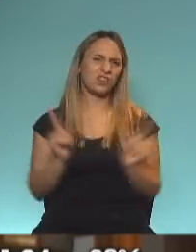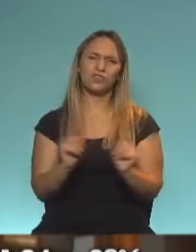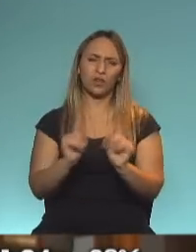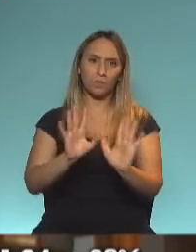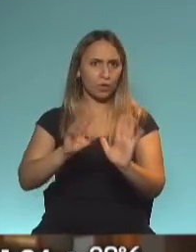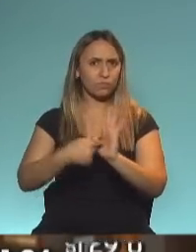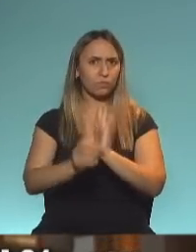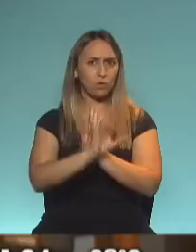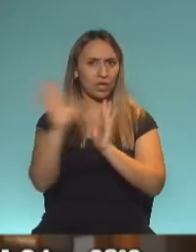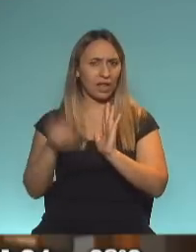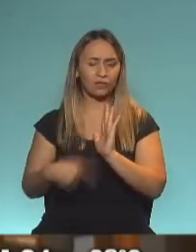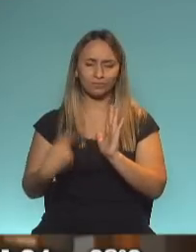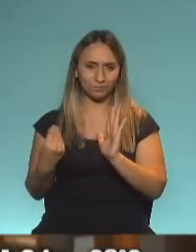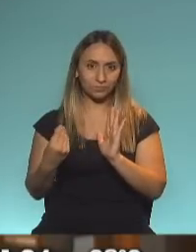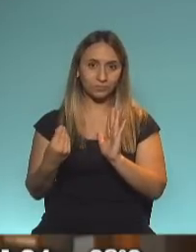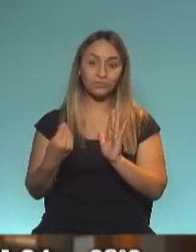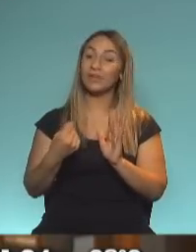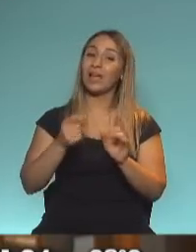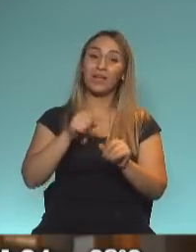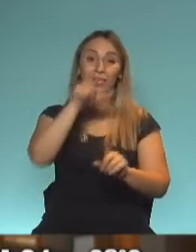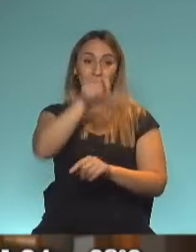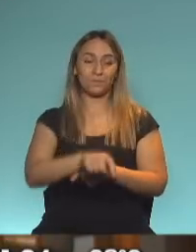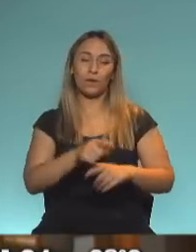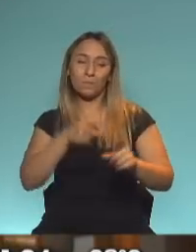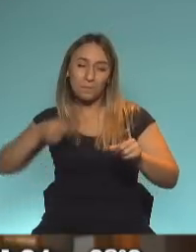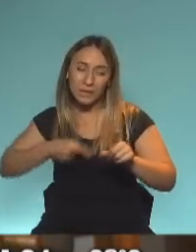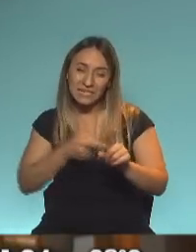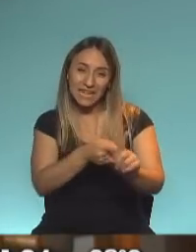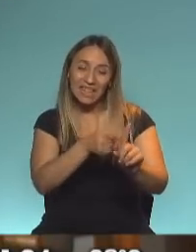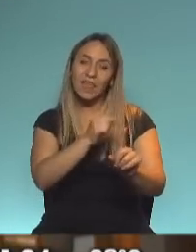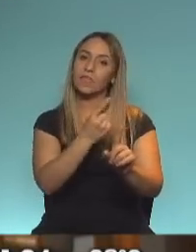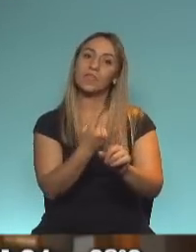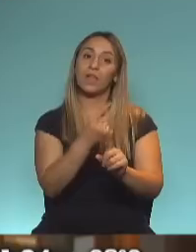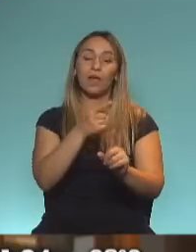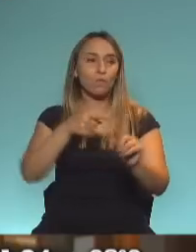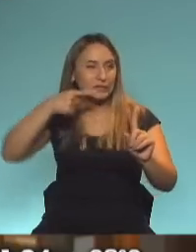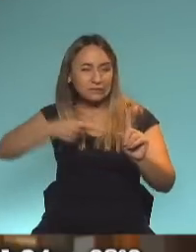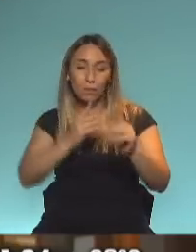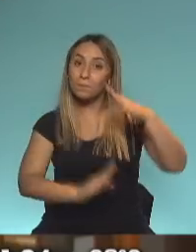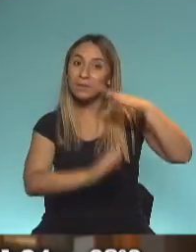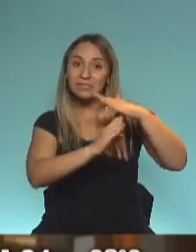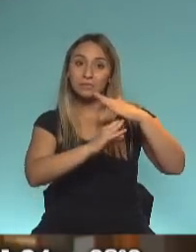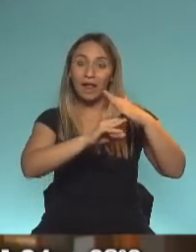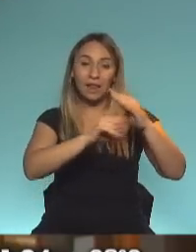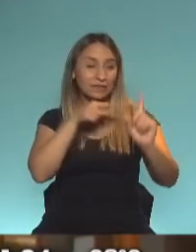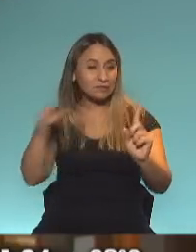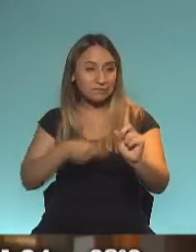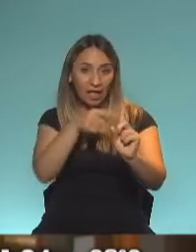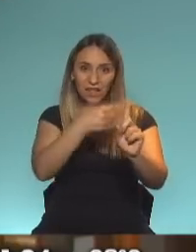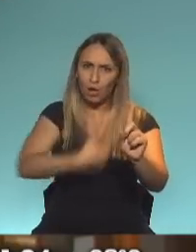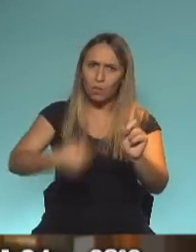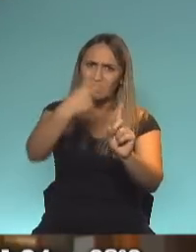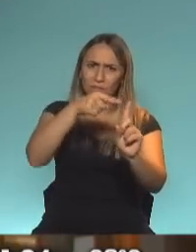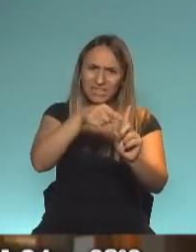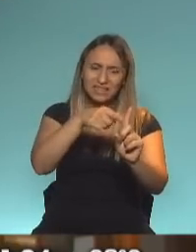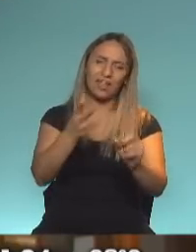decía antes, que si la principal perseguida política de un país es la vicepresidenta elegida democráticamente, es muy difícil que esa